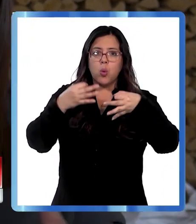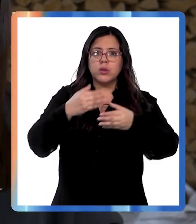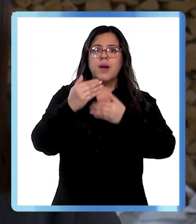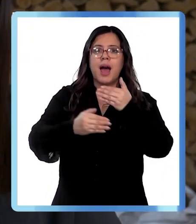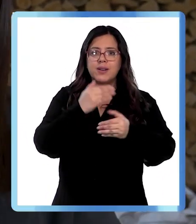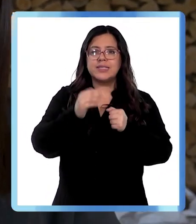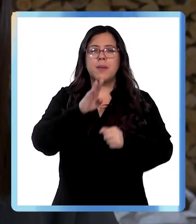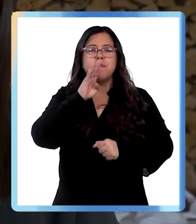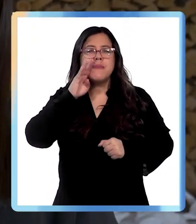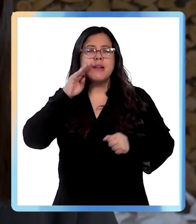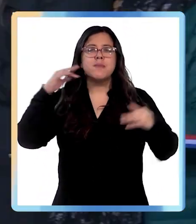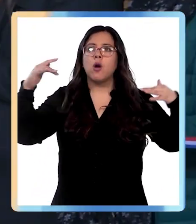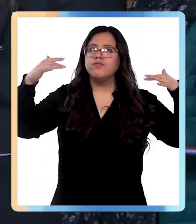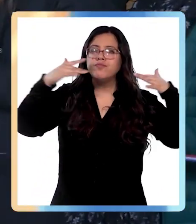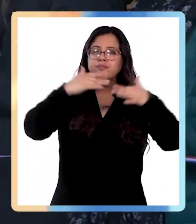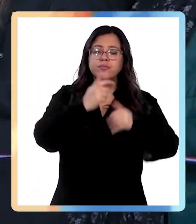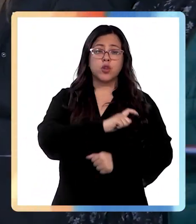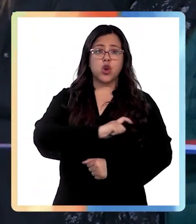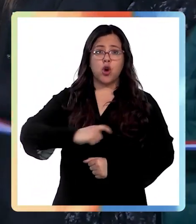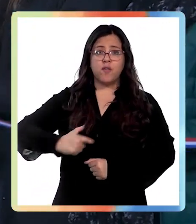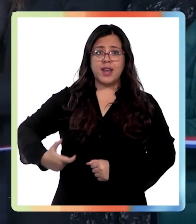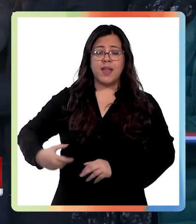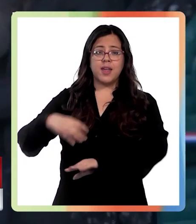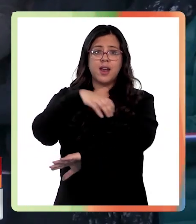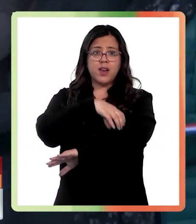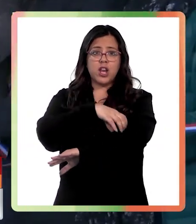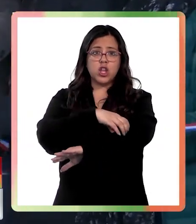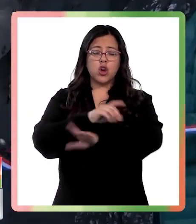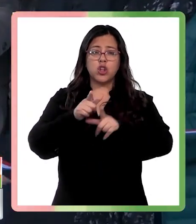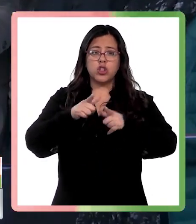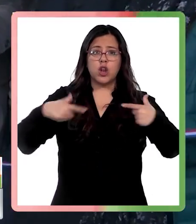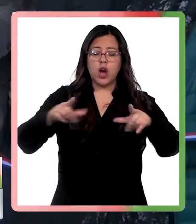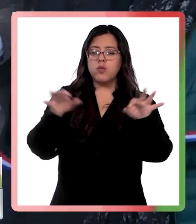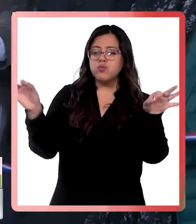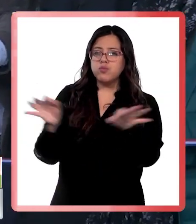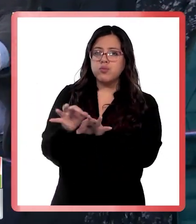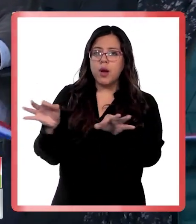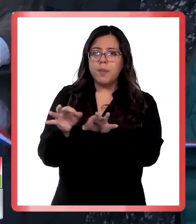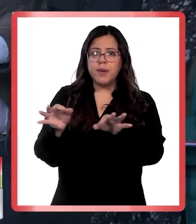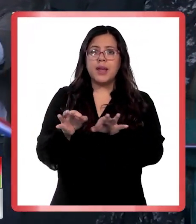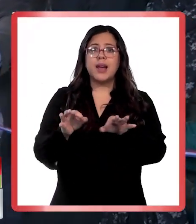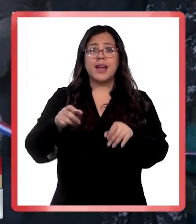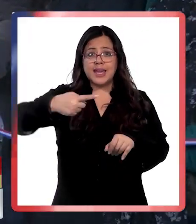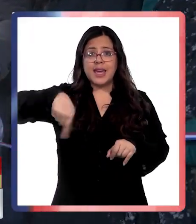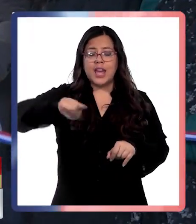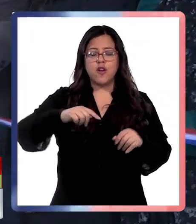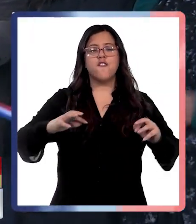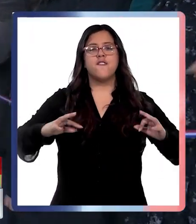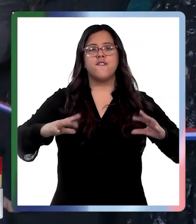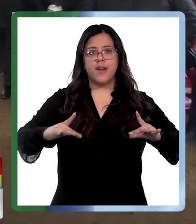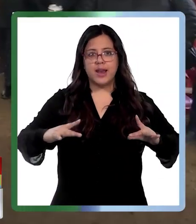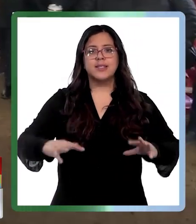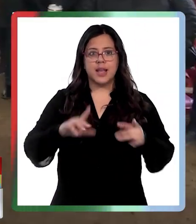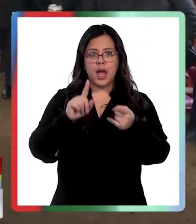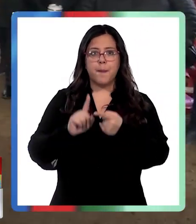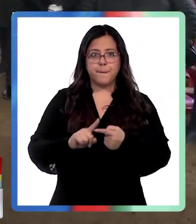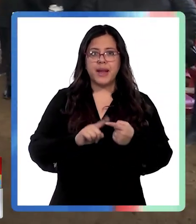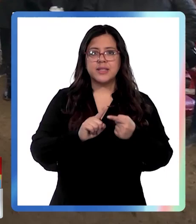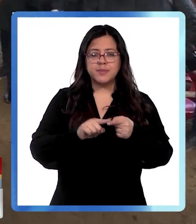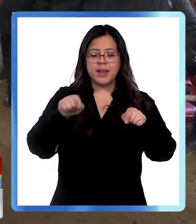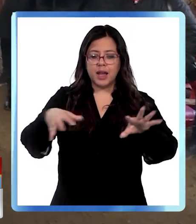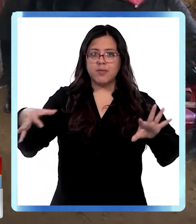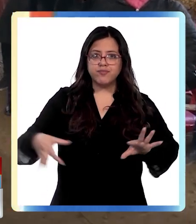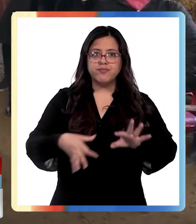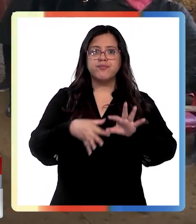aire puro en nuestras ciudades. El gobernador regional de Los Lagos, Patricio Vallespín, explicó que como GORE están felices de participar en